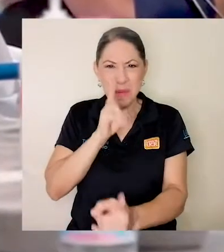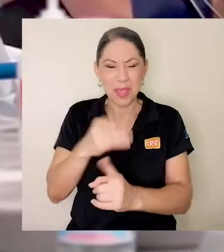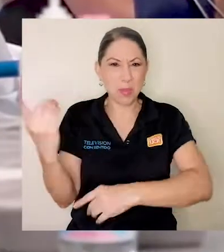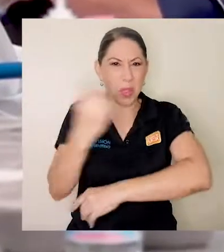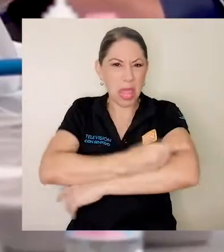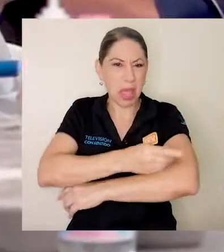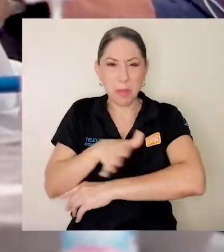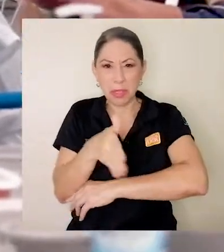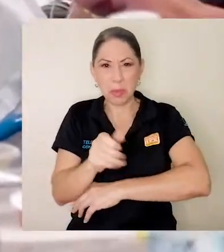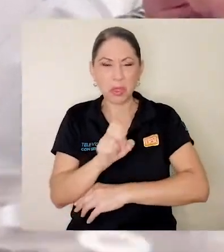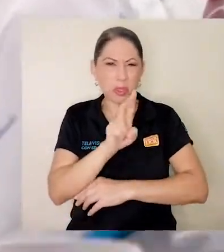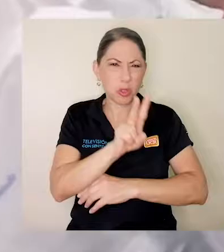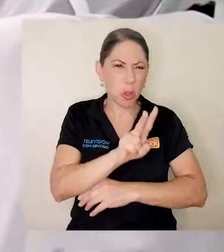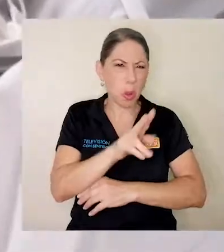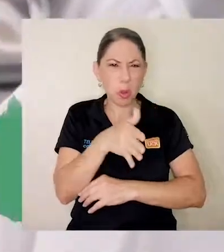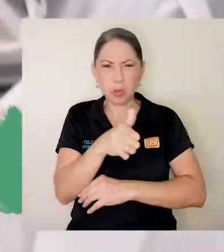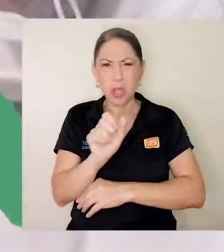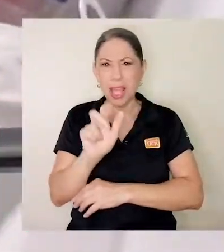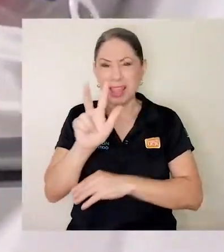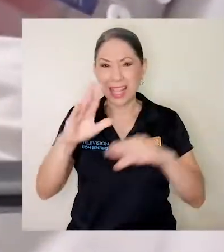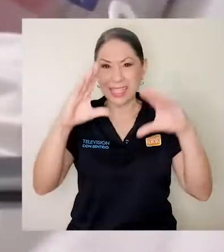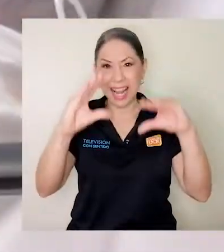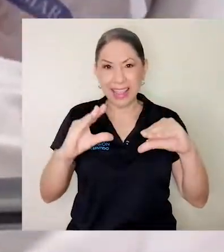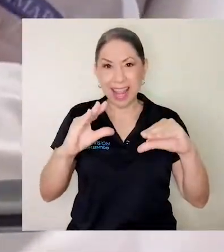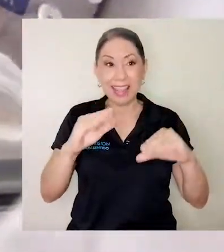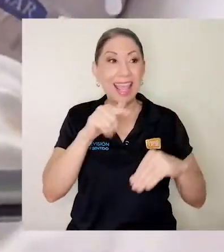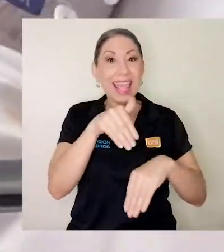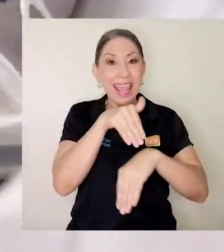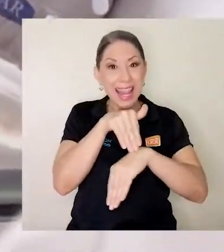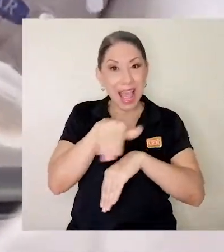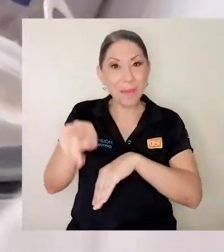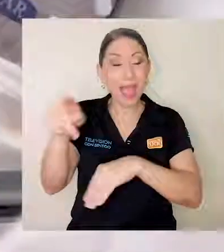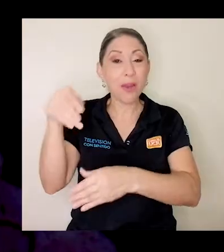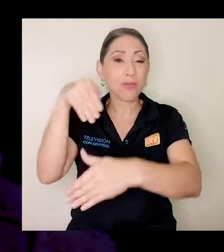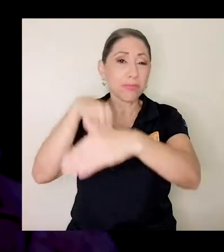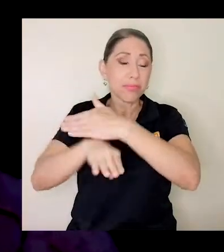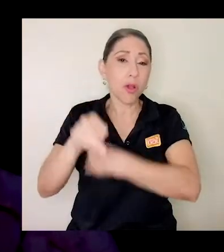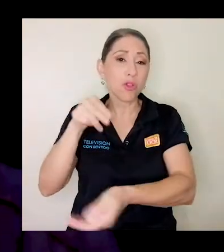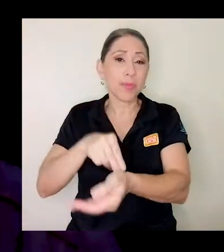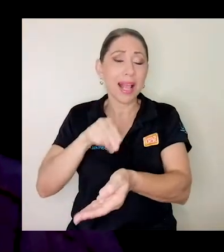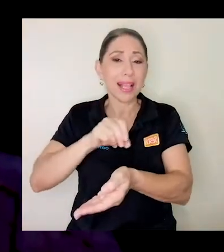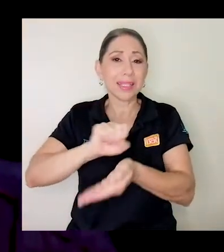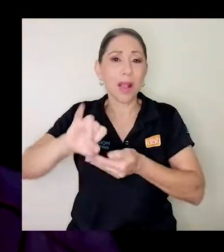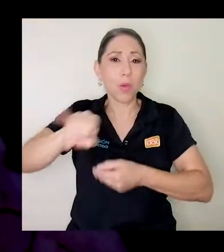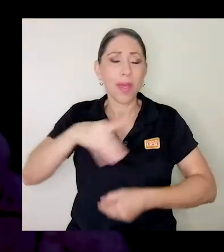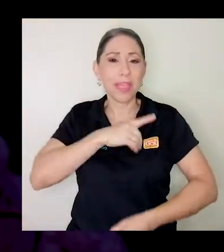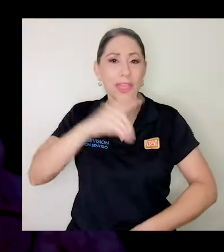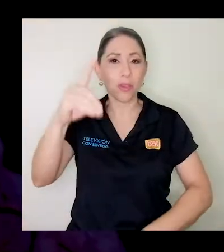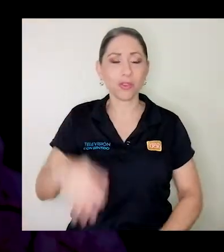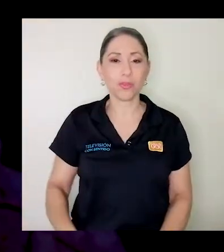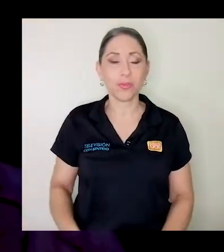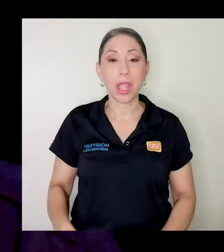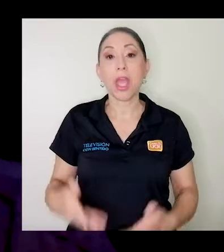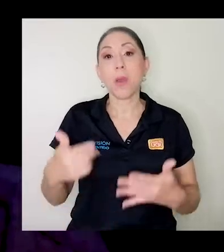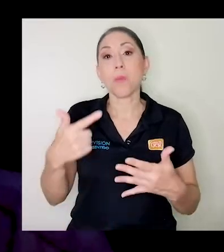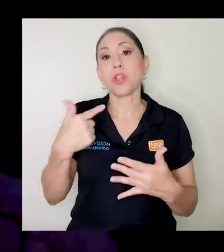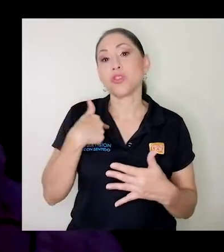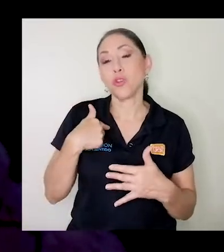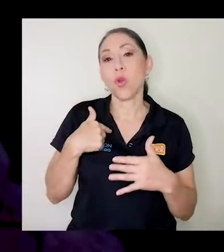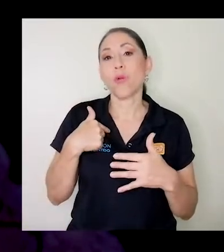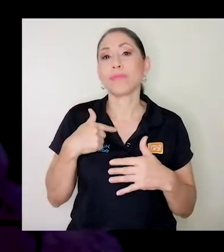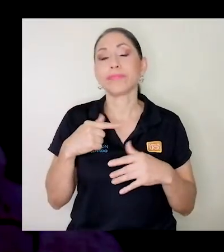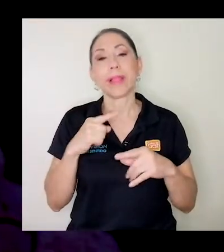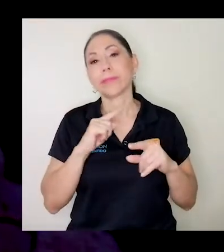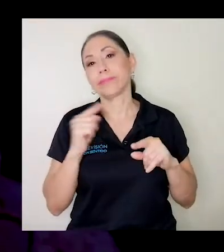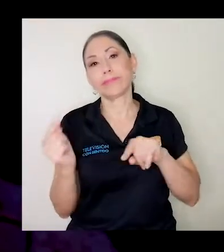tipo 2, 3 de la tarde, me la mandaron a internar al Hospital San Juan de Dios. Después de ahí, yo me retiro a mi casa con mis hijos,